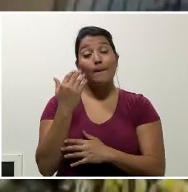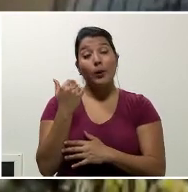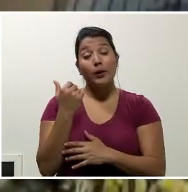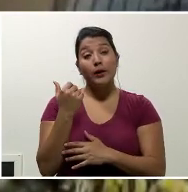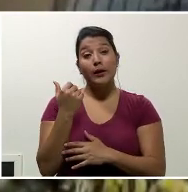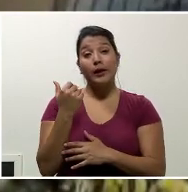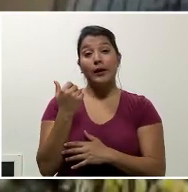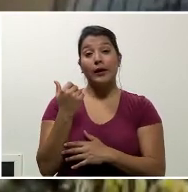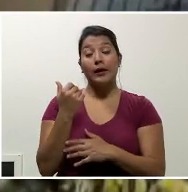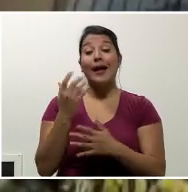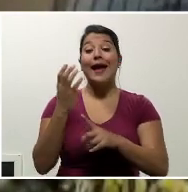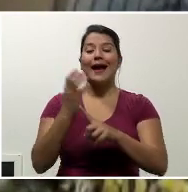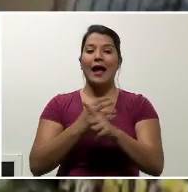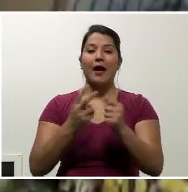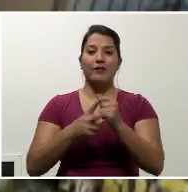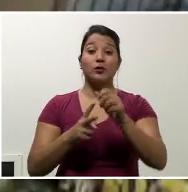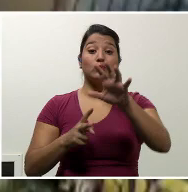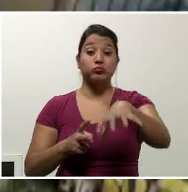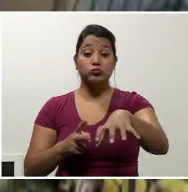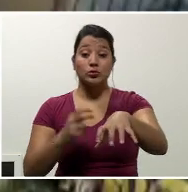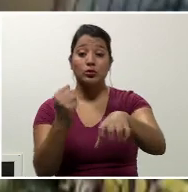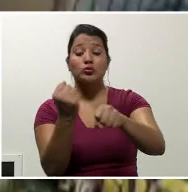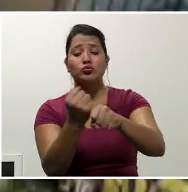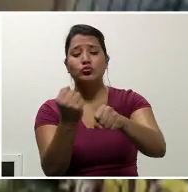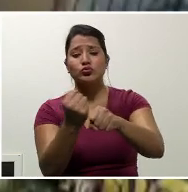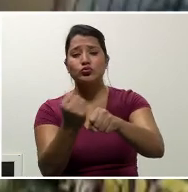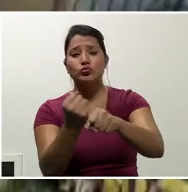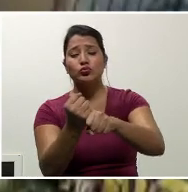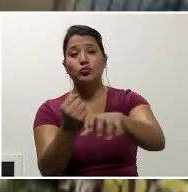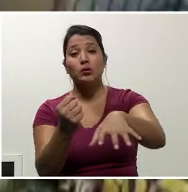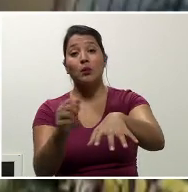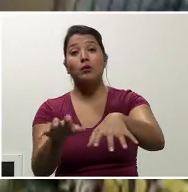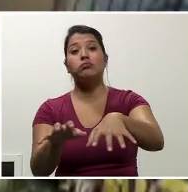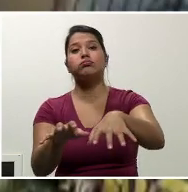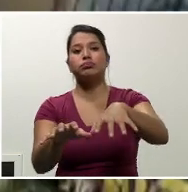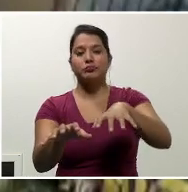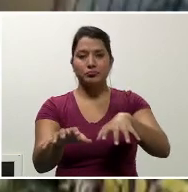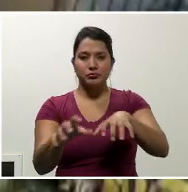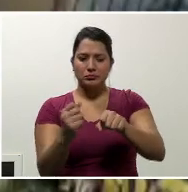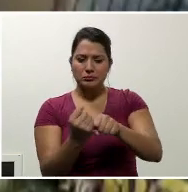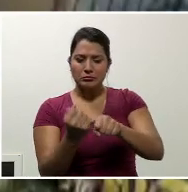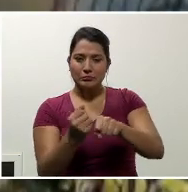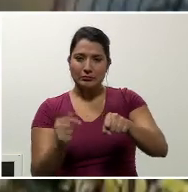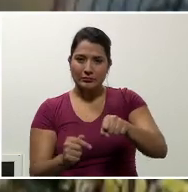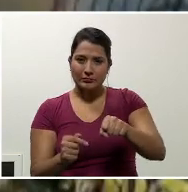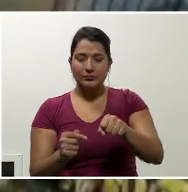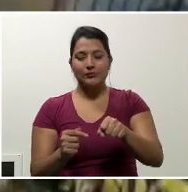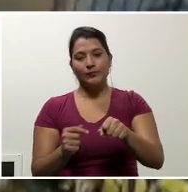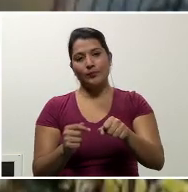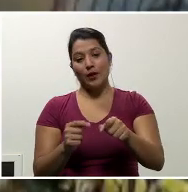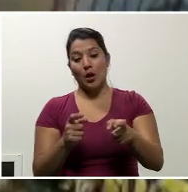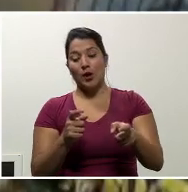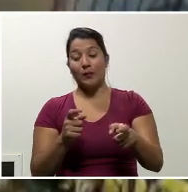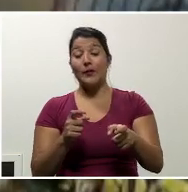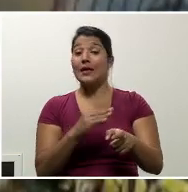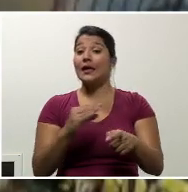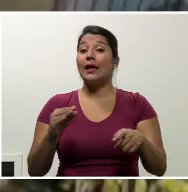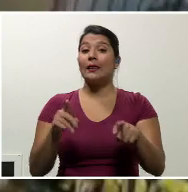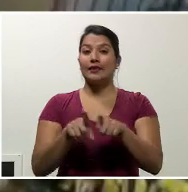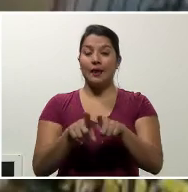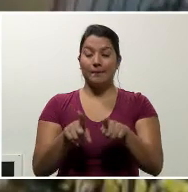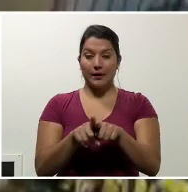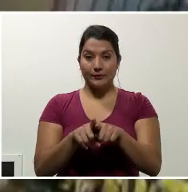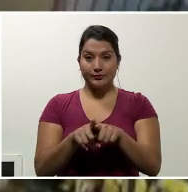cambiando las zonas en donde circular esa vía, esa rotonda. Por otra